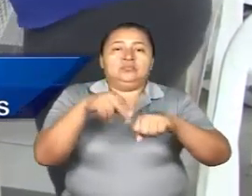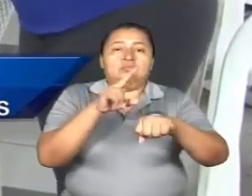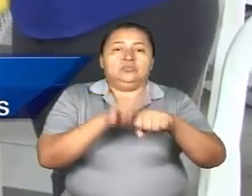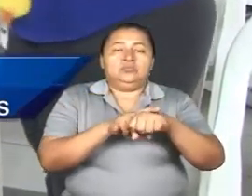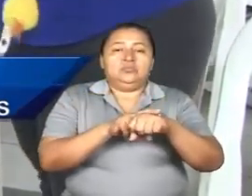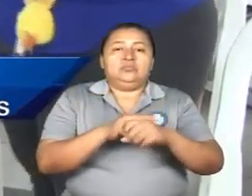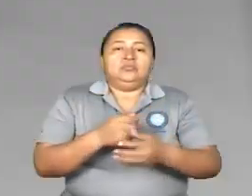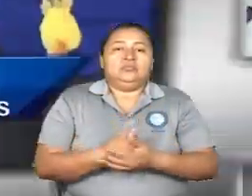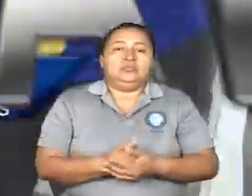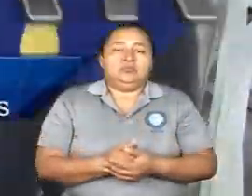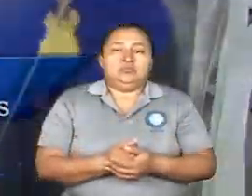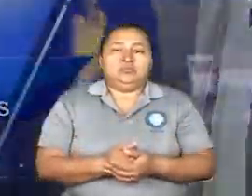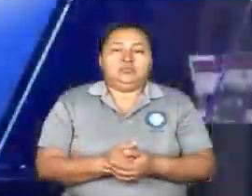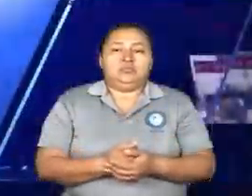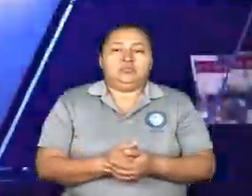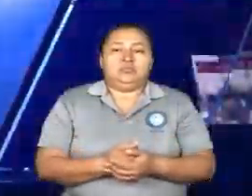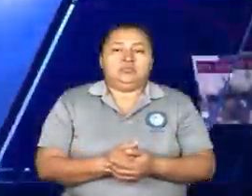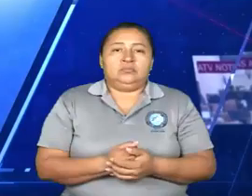pastorelas.